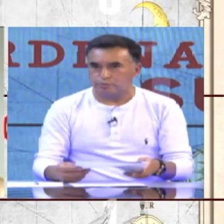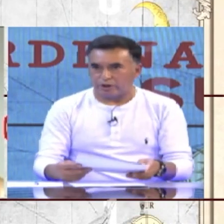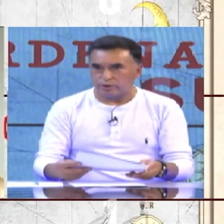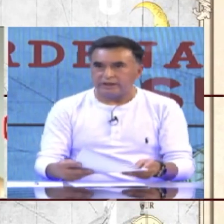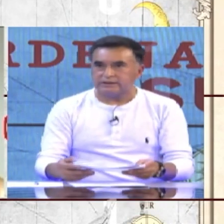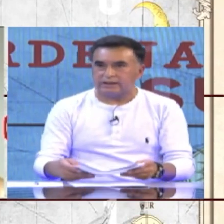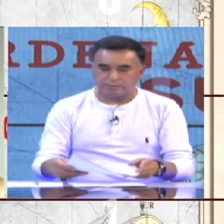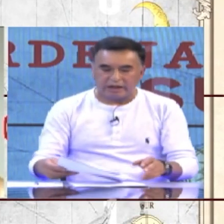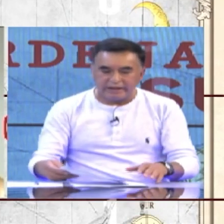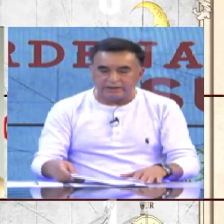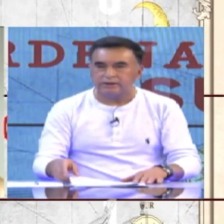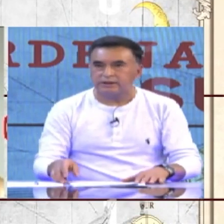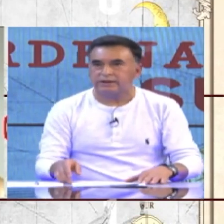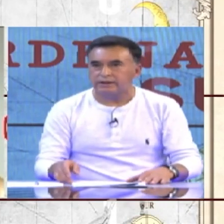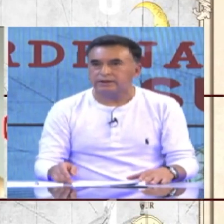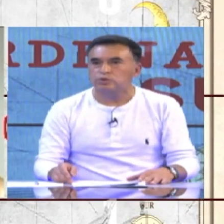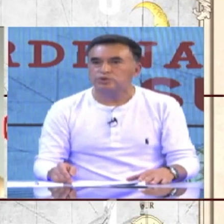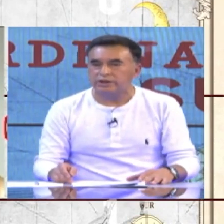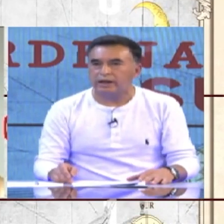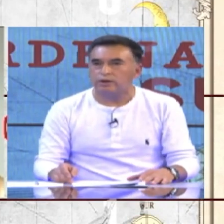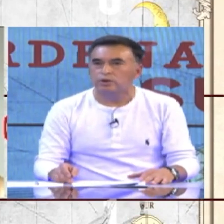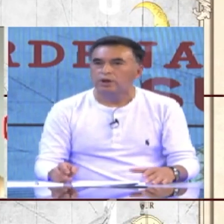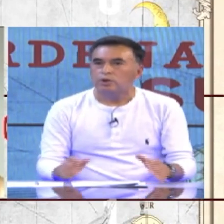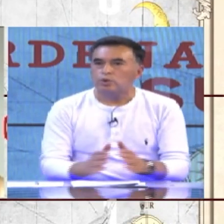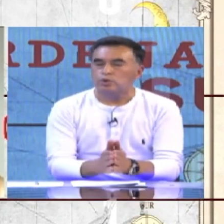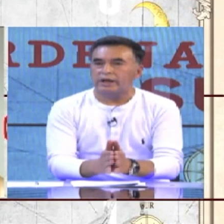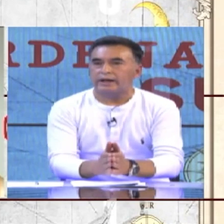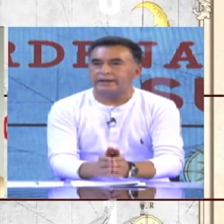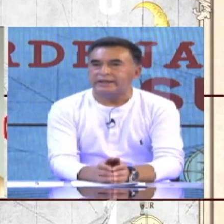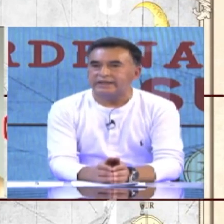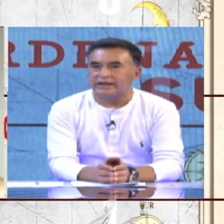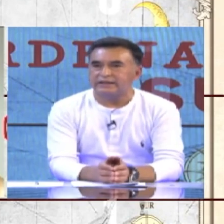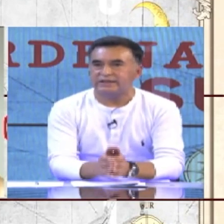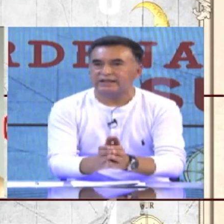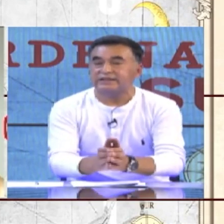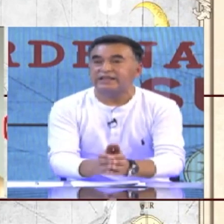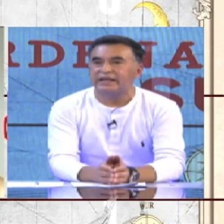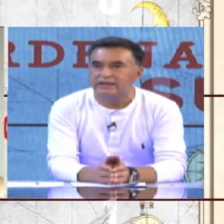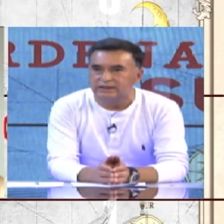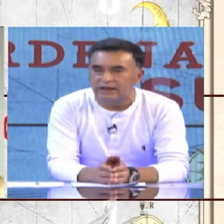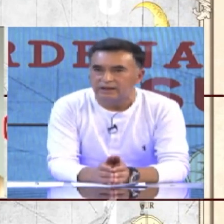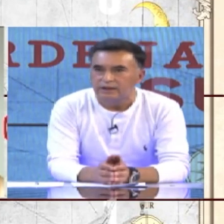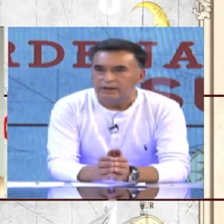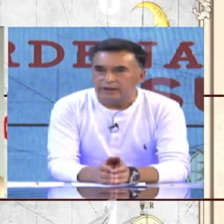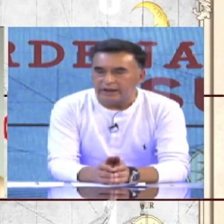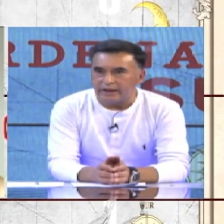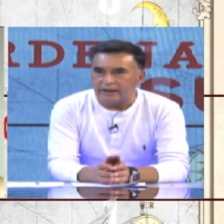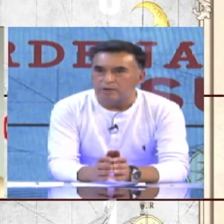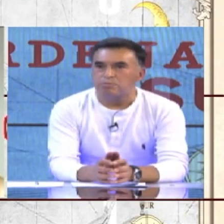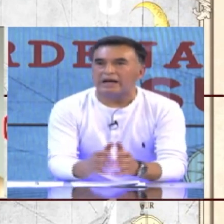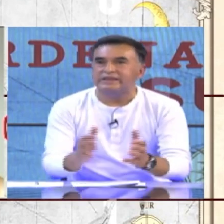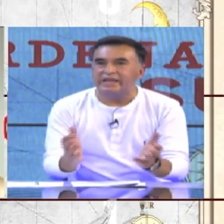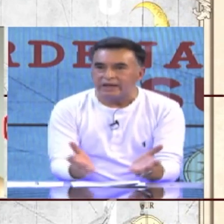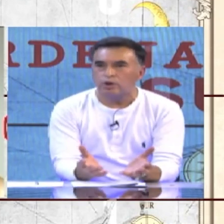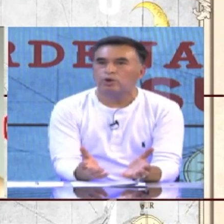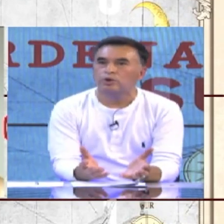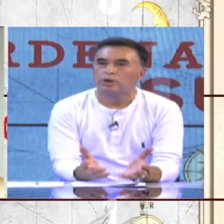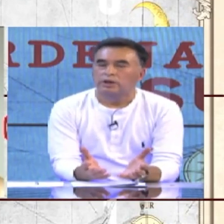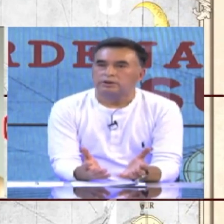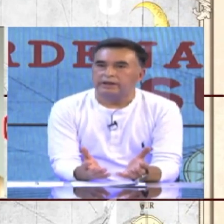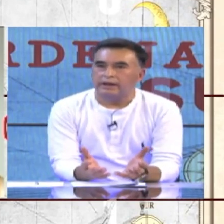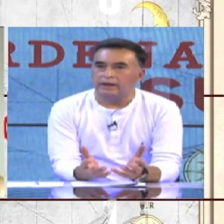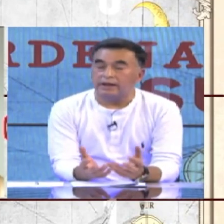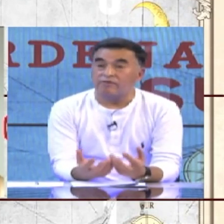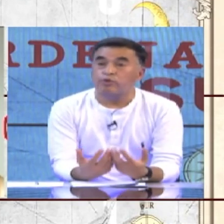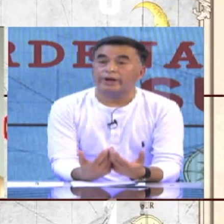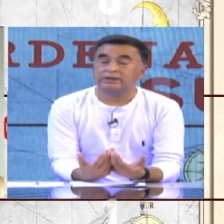y otros periodistas valientes que han denunciado una injerencia directa en el manejo